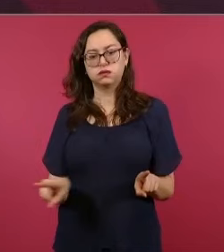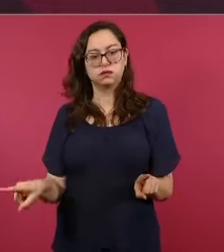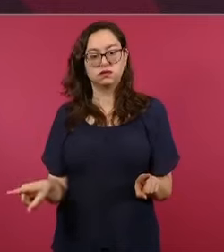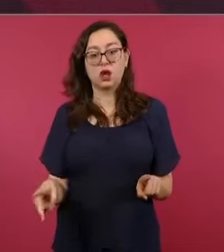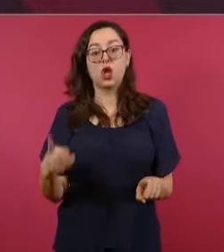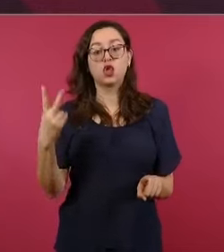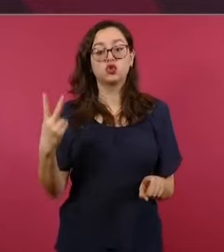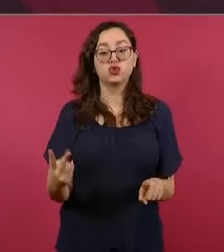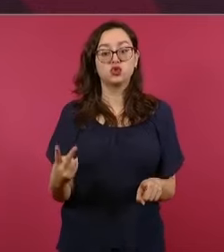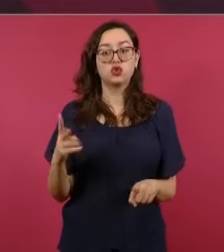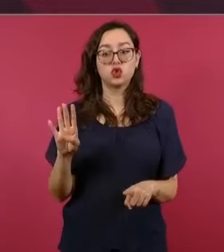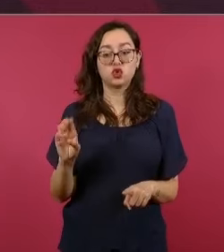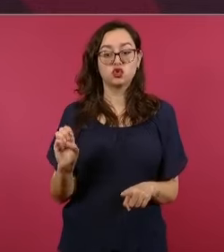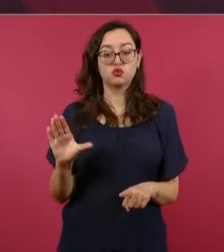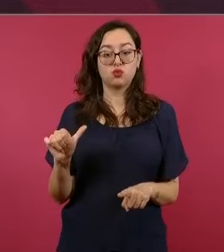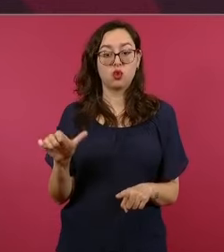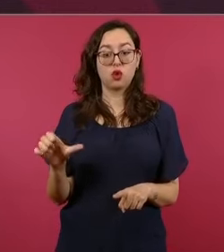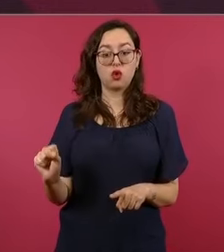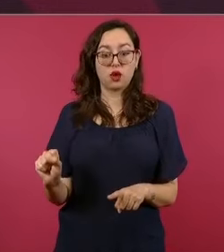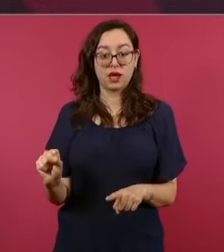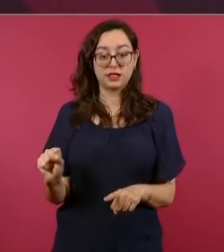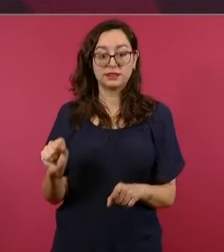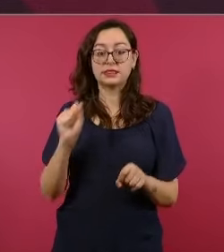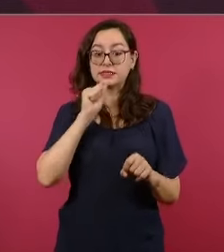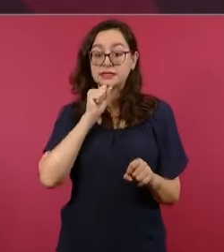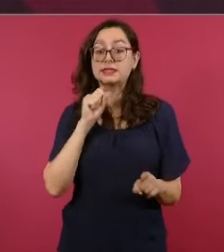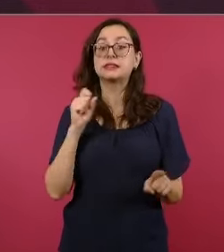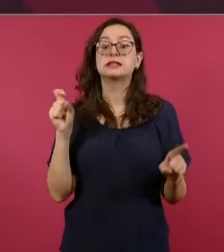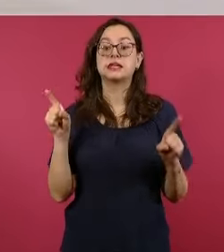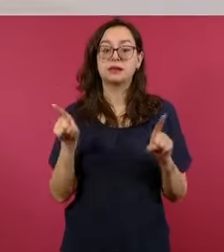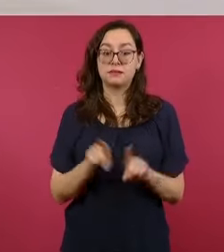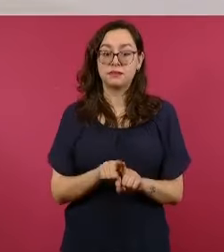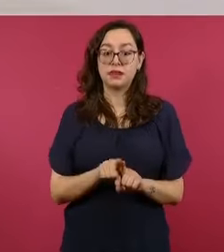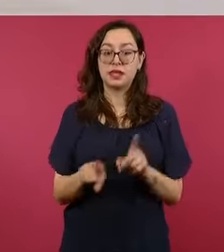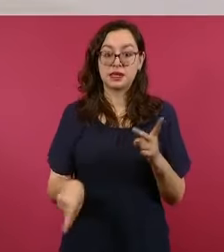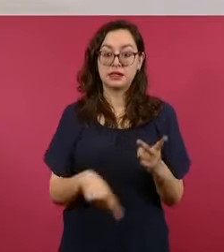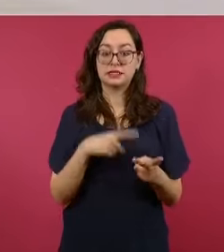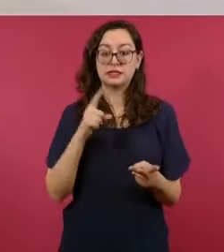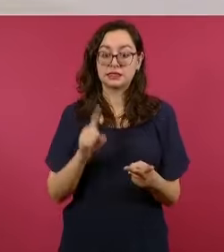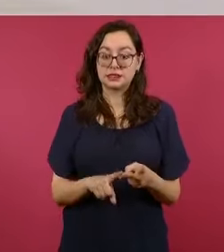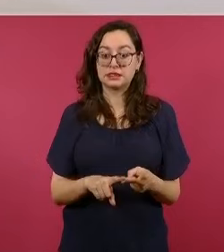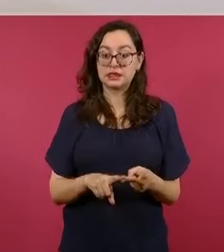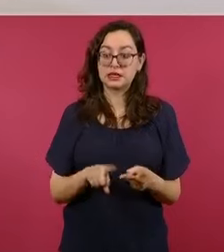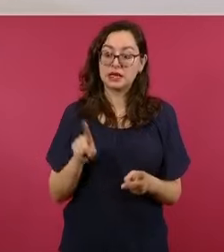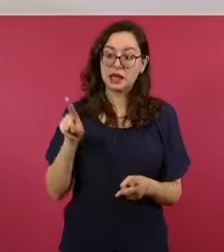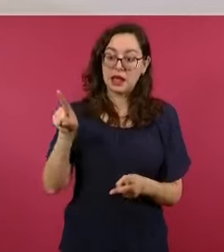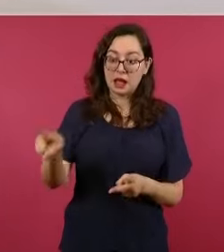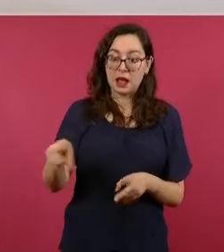también a eh seiva playa y